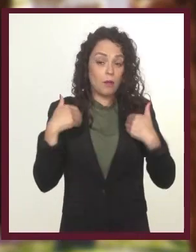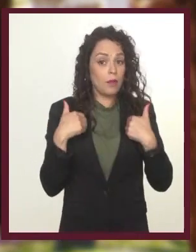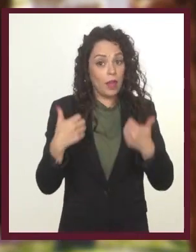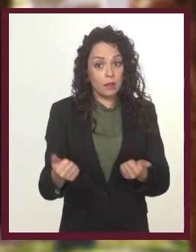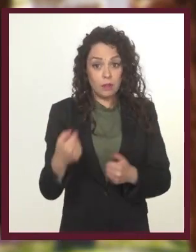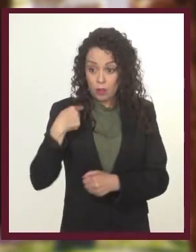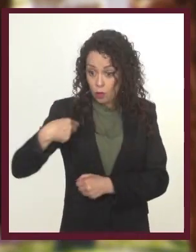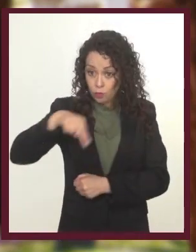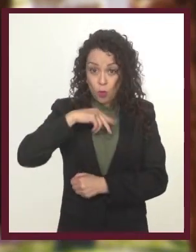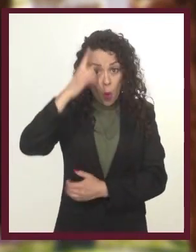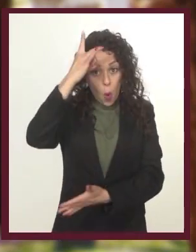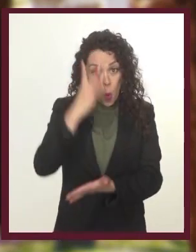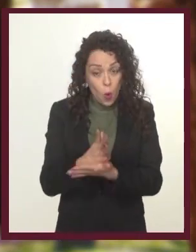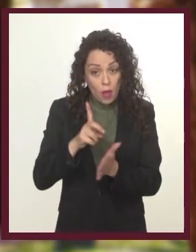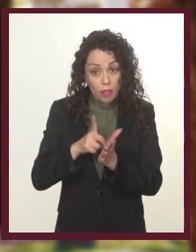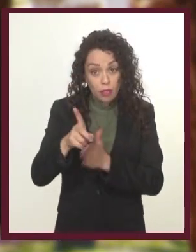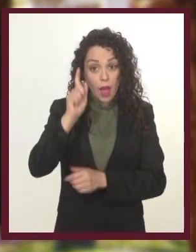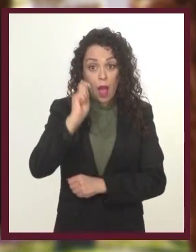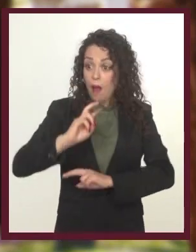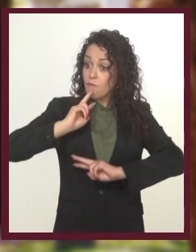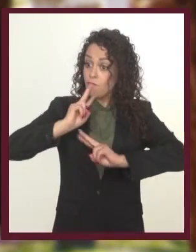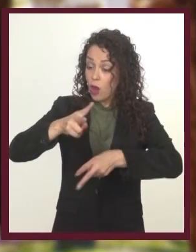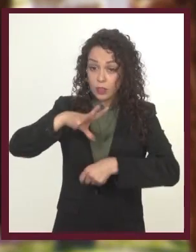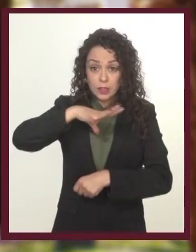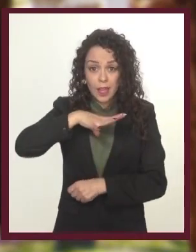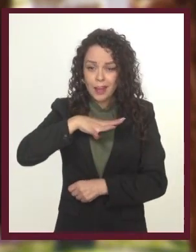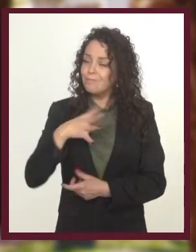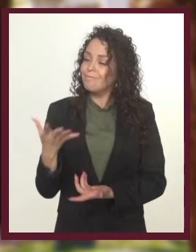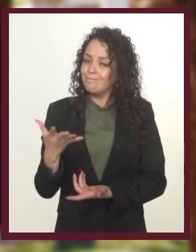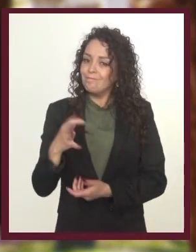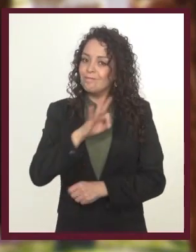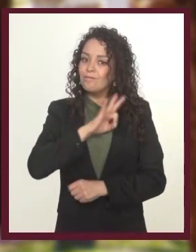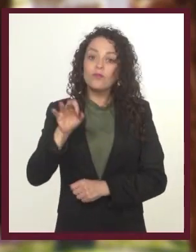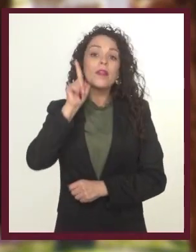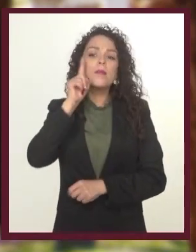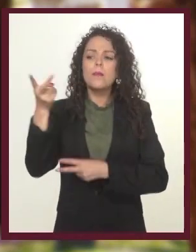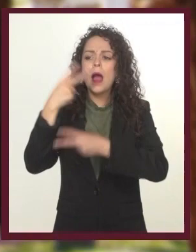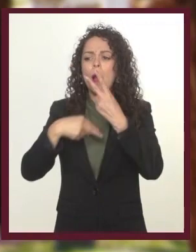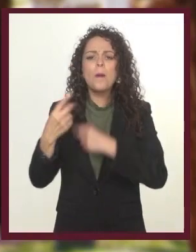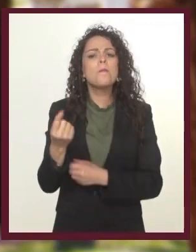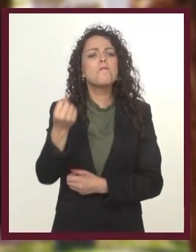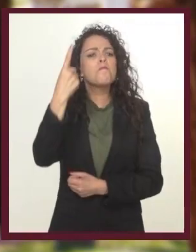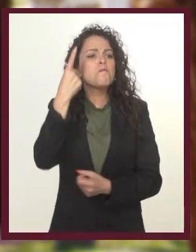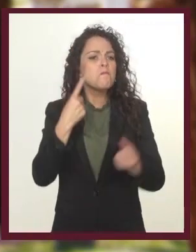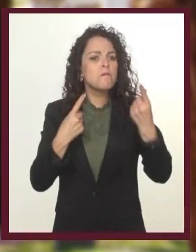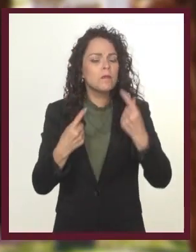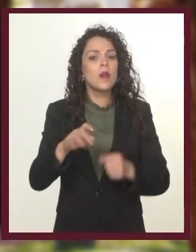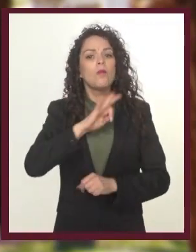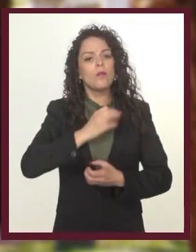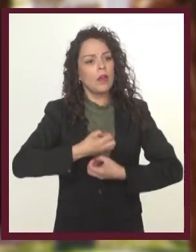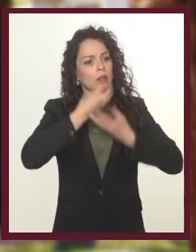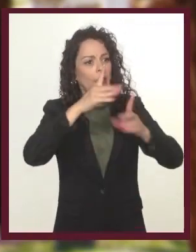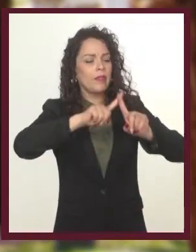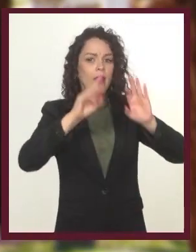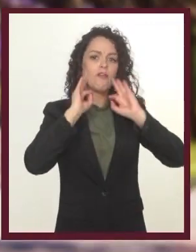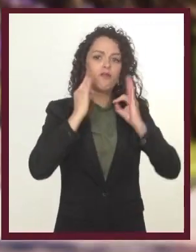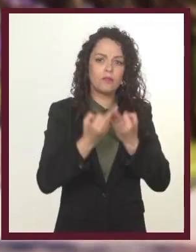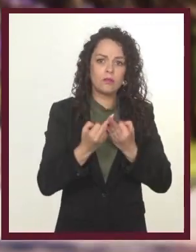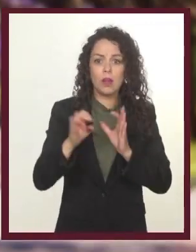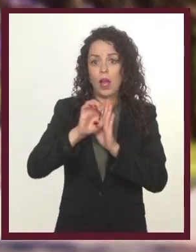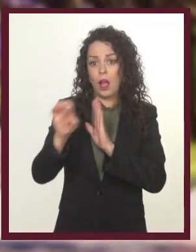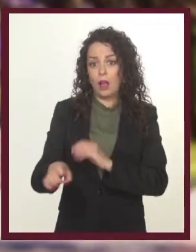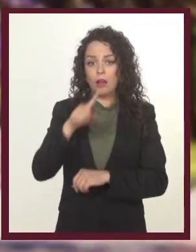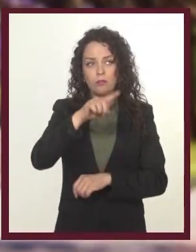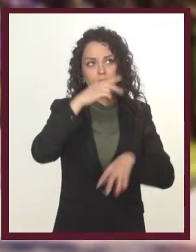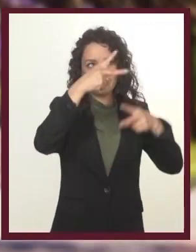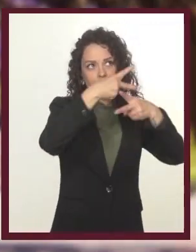debemos entender que no somos los únicos con el derecho a tener una voz. Y puede venir mañana alguien y también expresarse de otra manera. Como quien